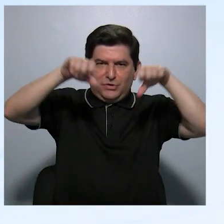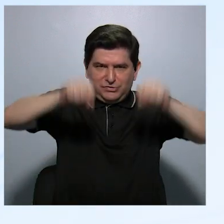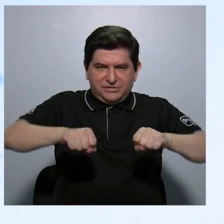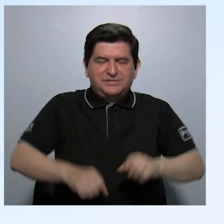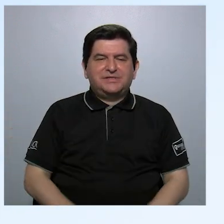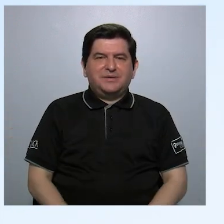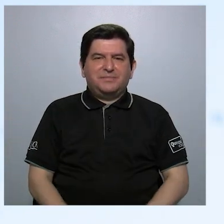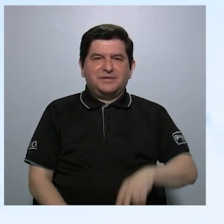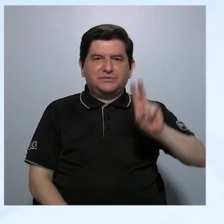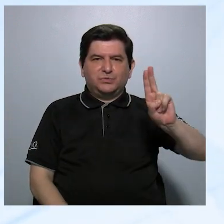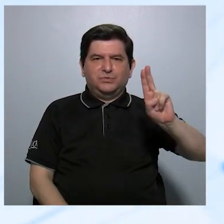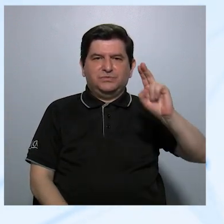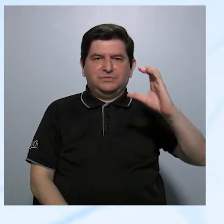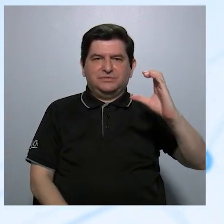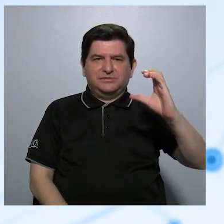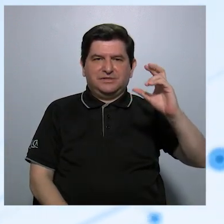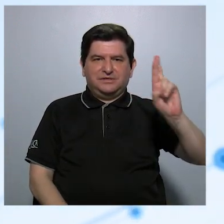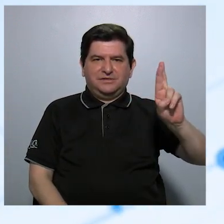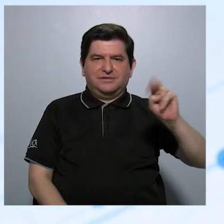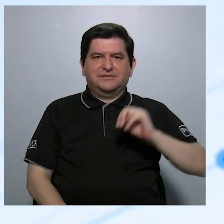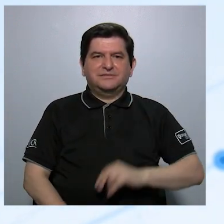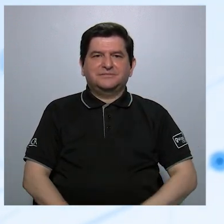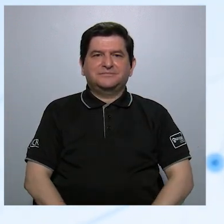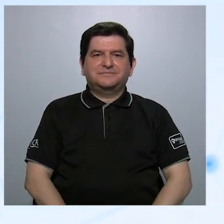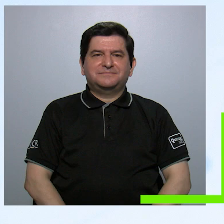Biosistemas de la Universidad de Costa Rica.